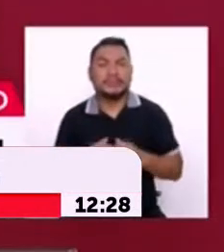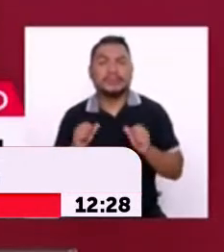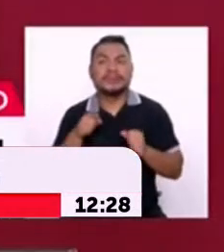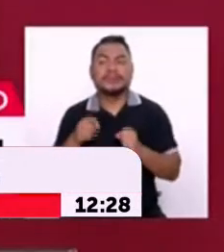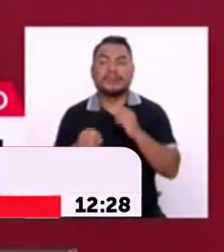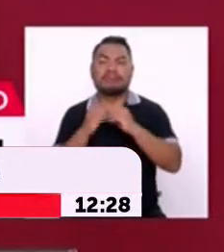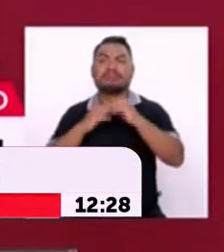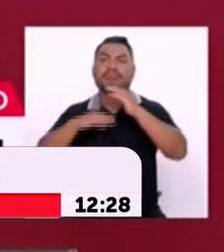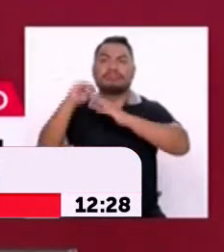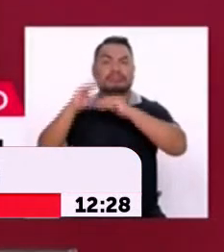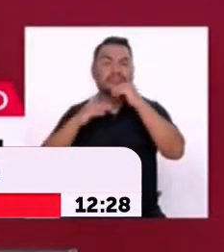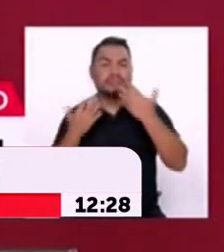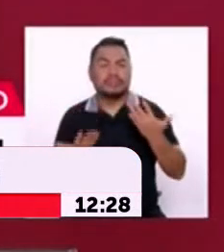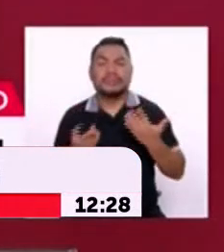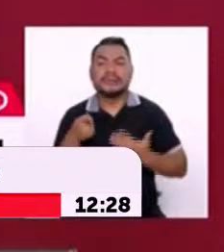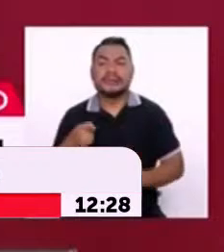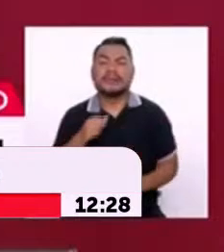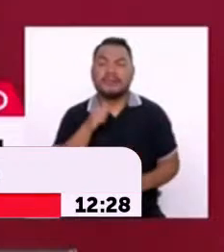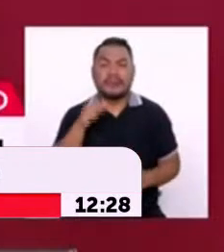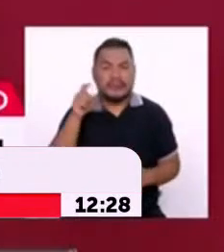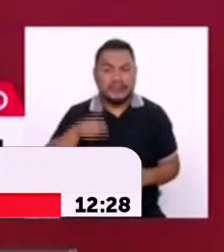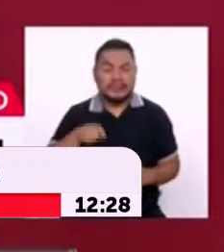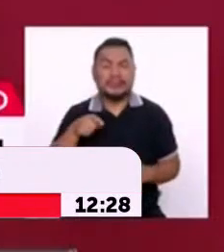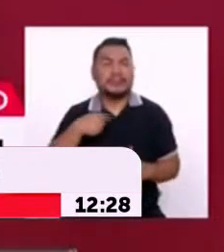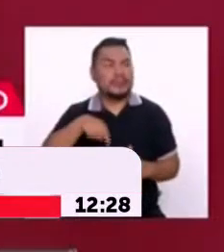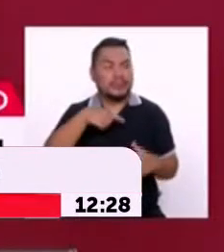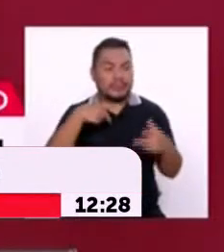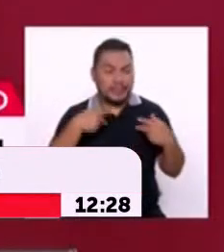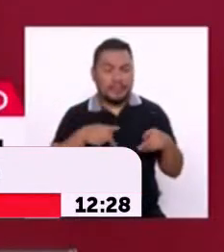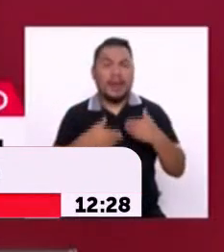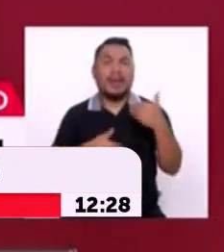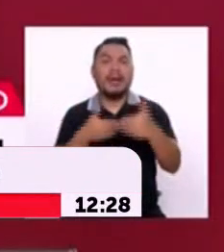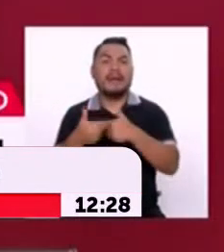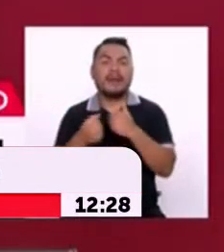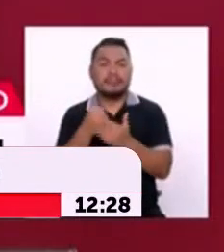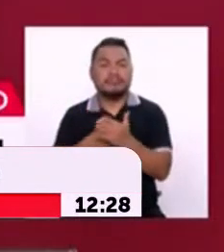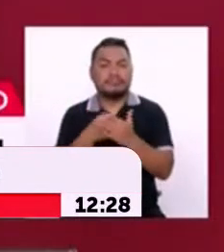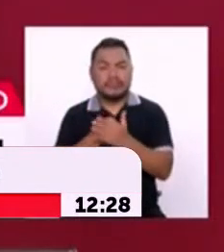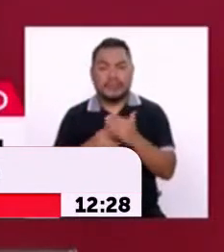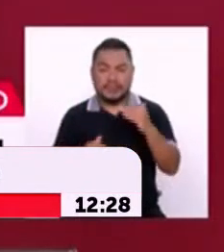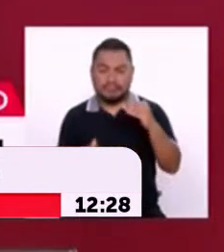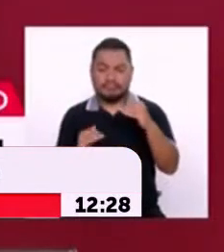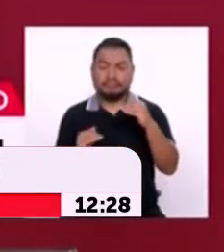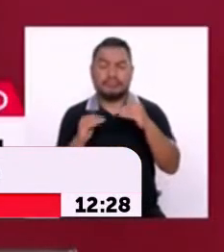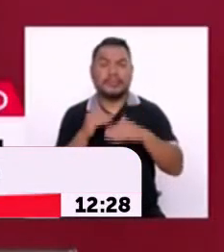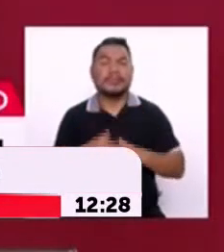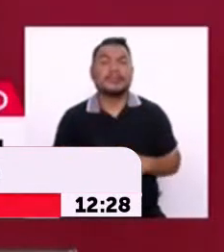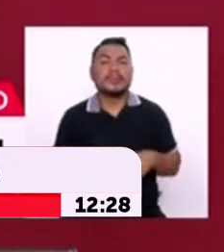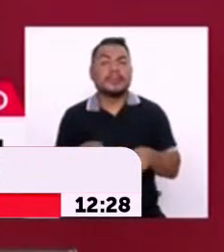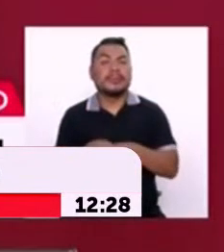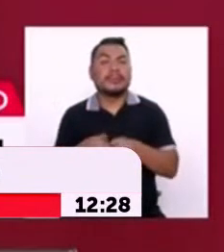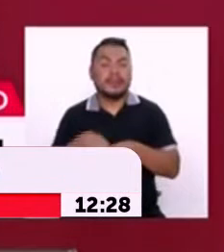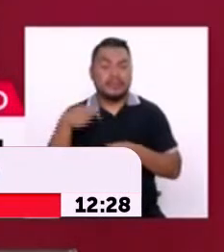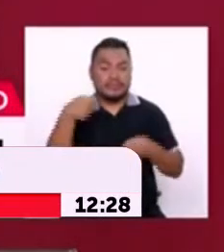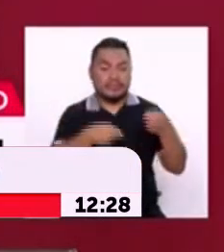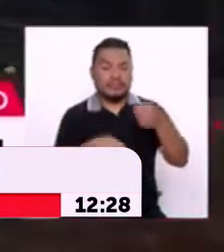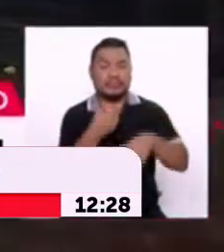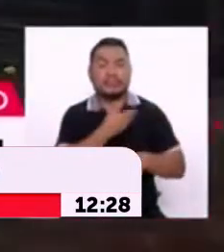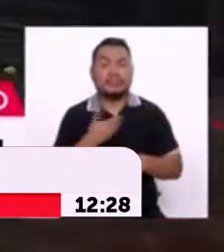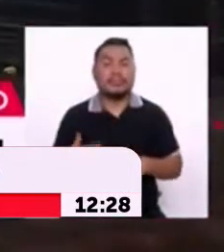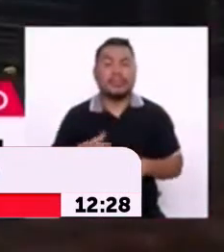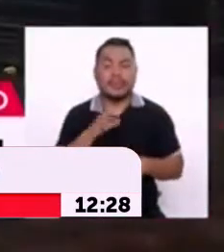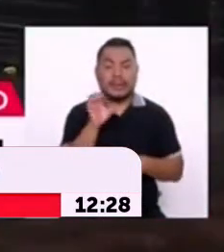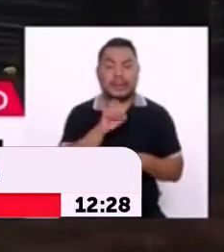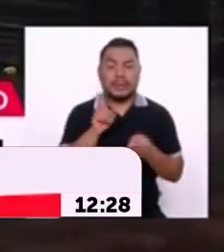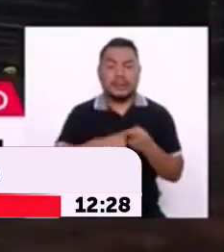y de infraestructura que nos permitan avanzar en el cierre de brechas. La inversión pública de enero